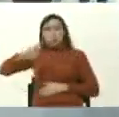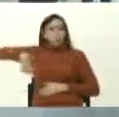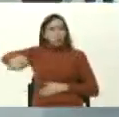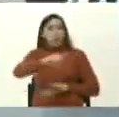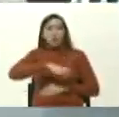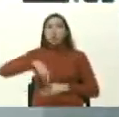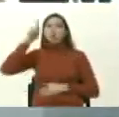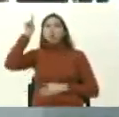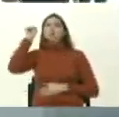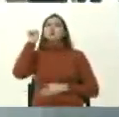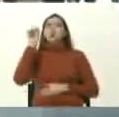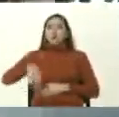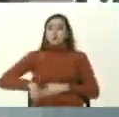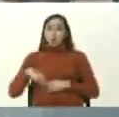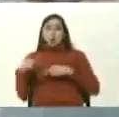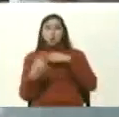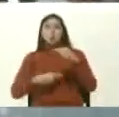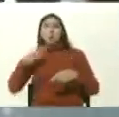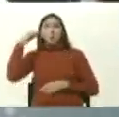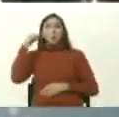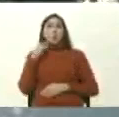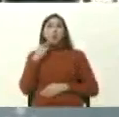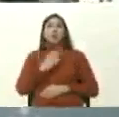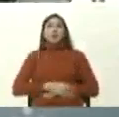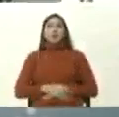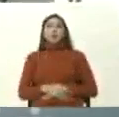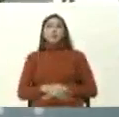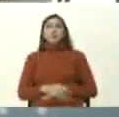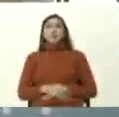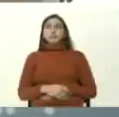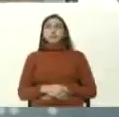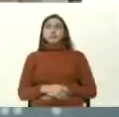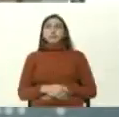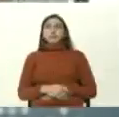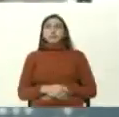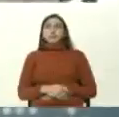los maestros y esta revolución bolivariana, hermana vicepresidenta.